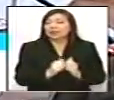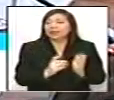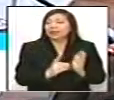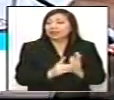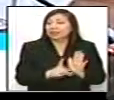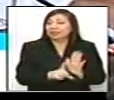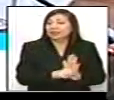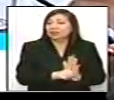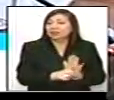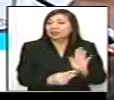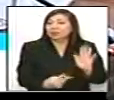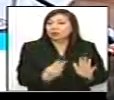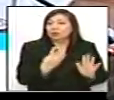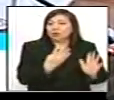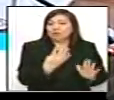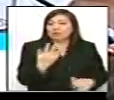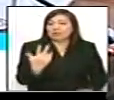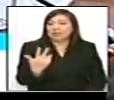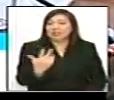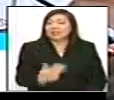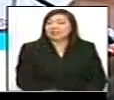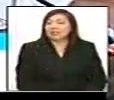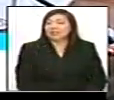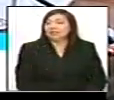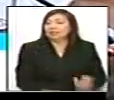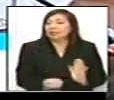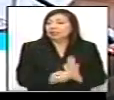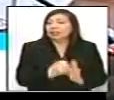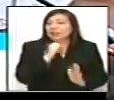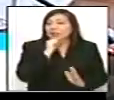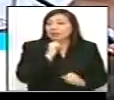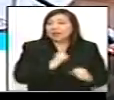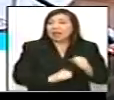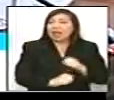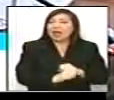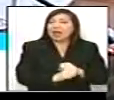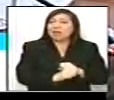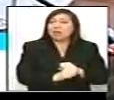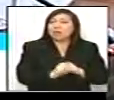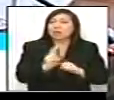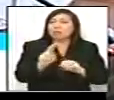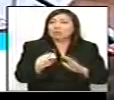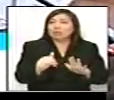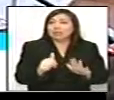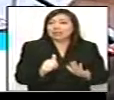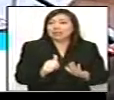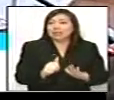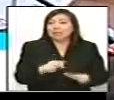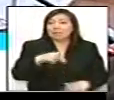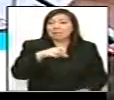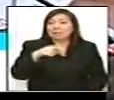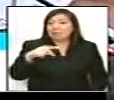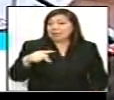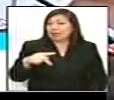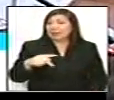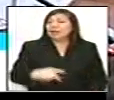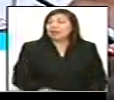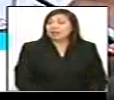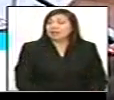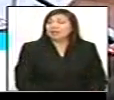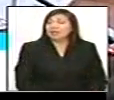decreto legislativo 1293, publicado en diciembre del año 2016 por el presidente Kuczynski, fíjese, un